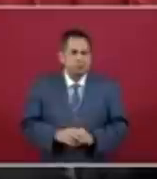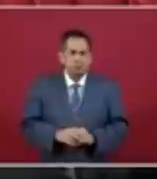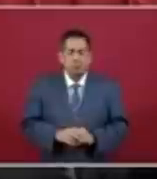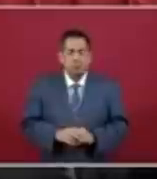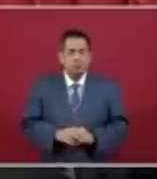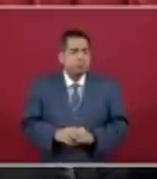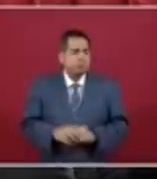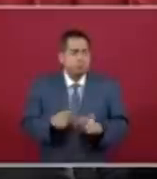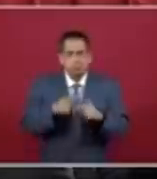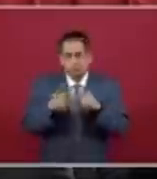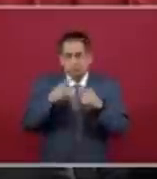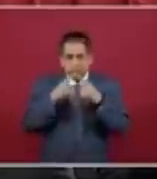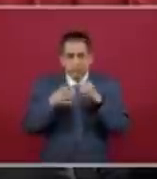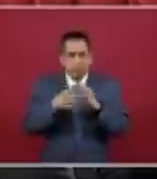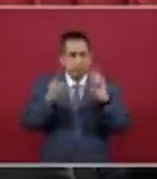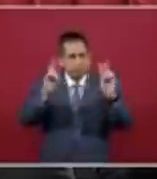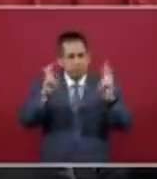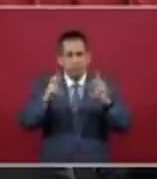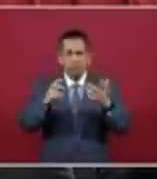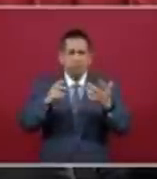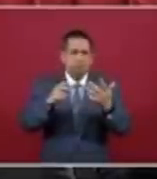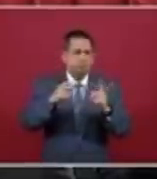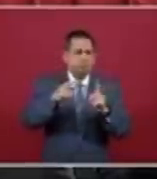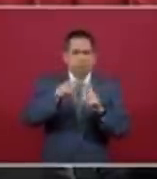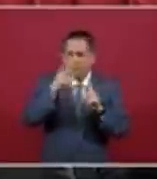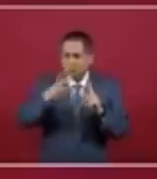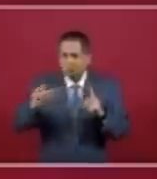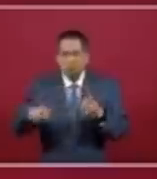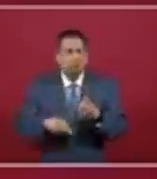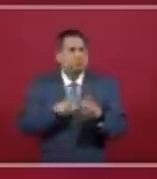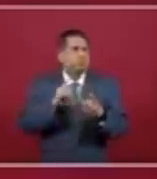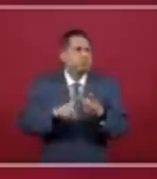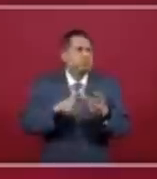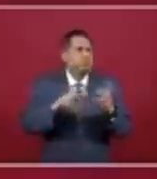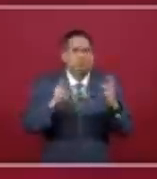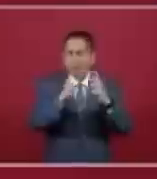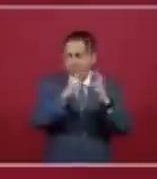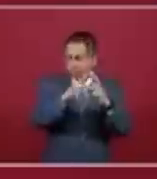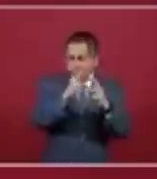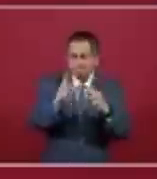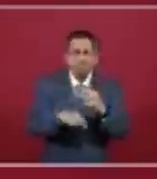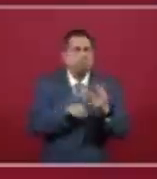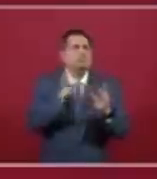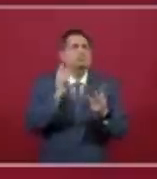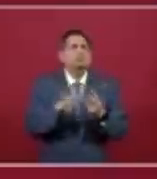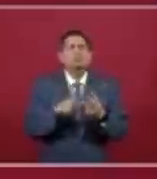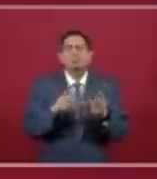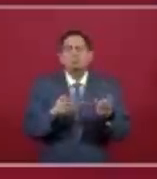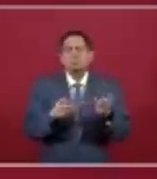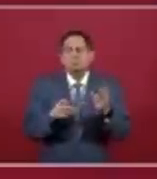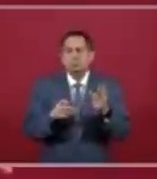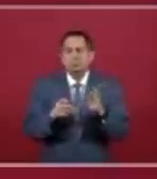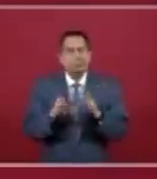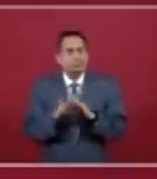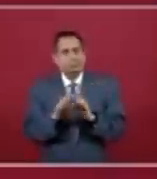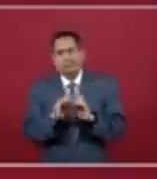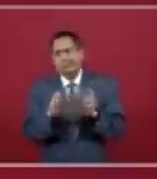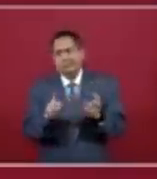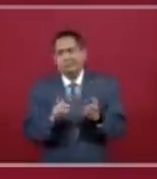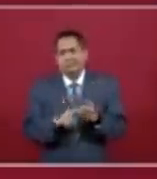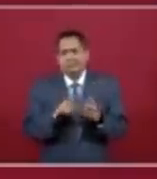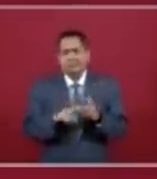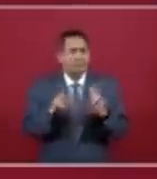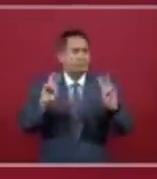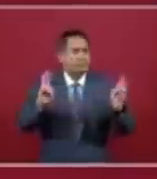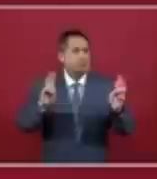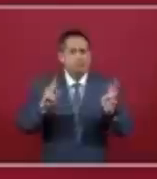en temas sobre diversidad, en temas religiosos, desde luego en